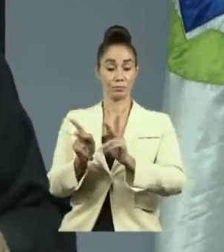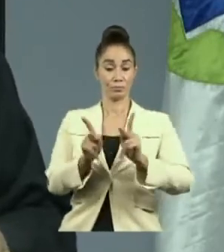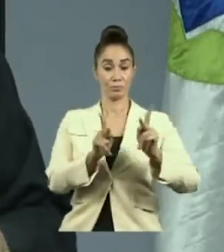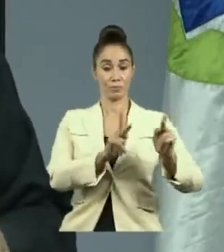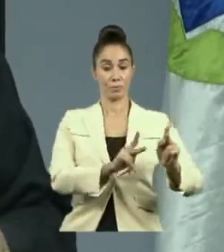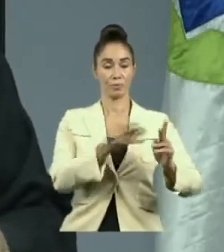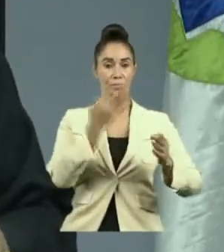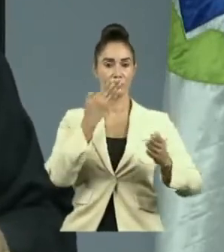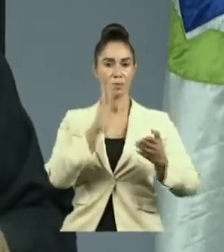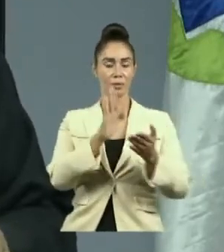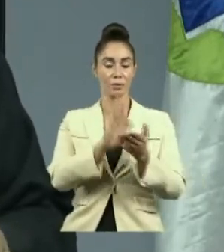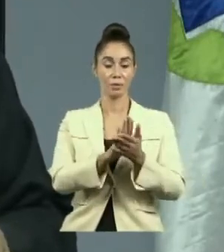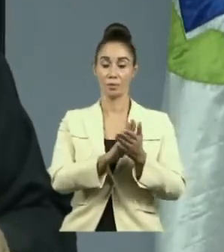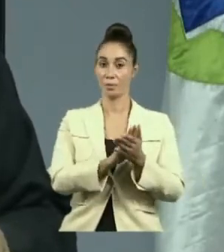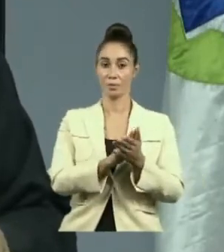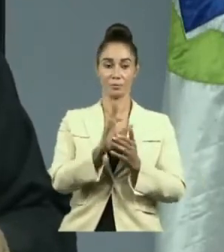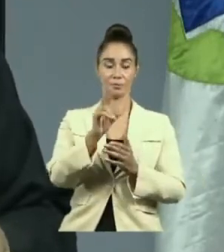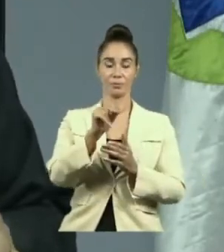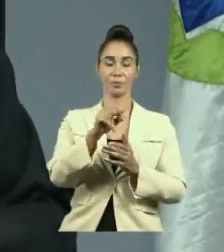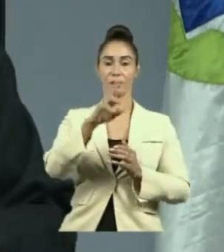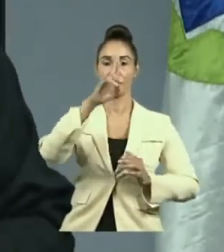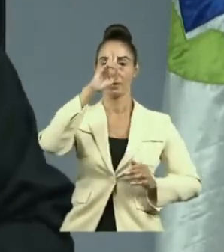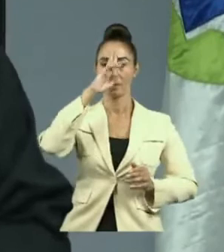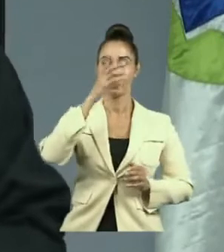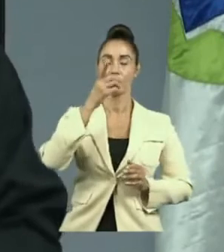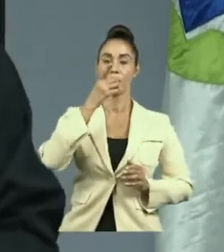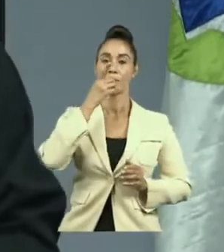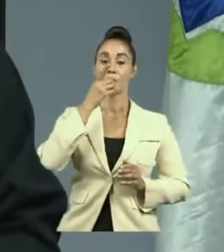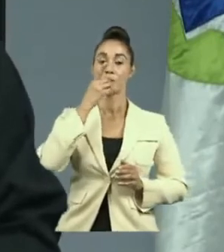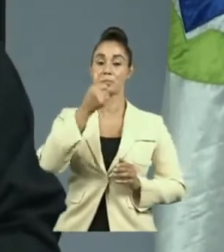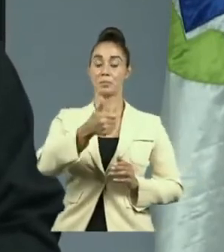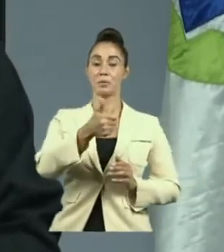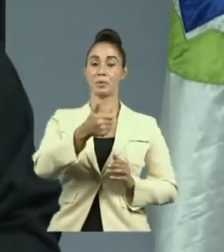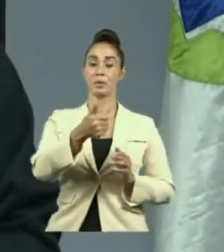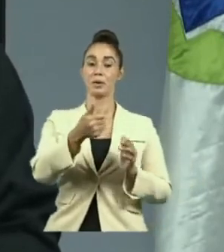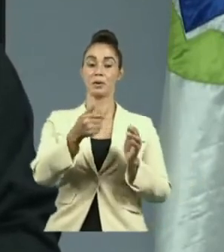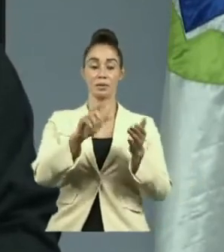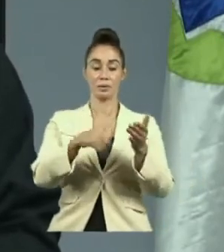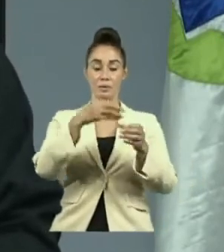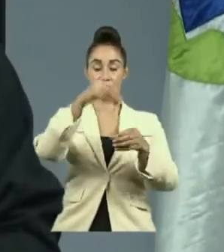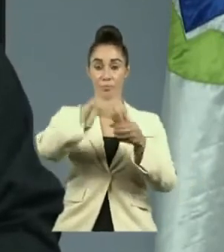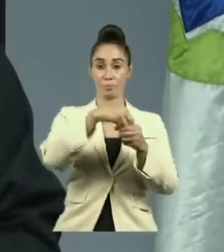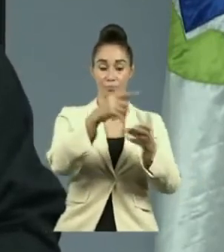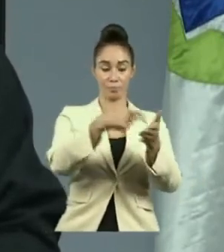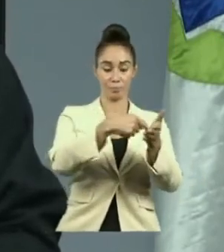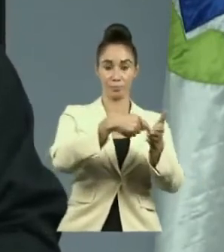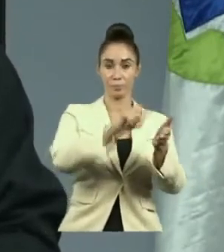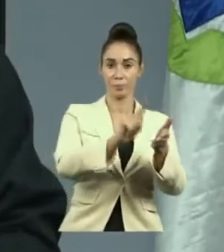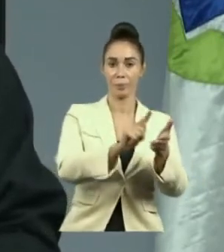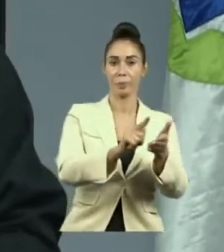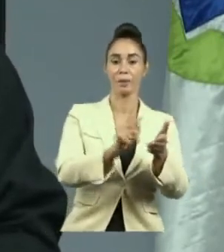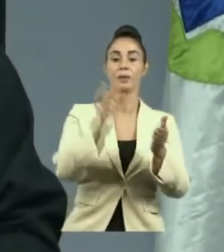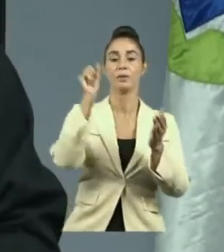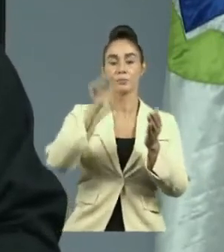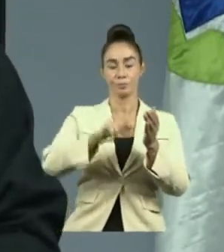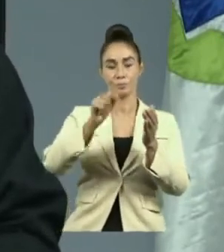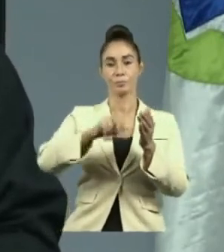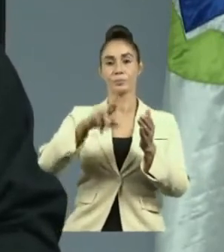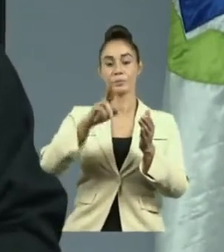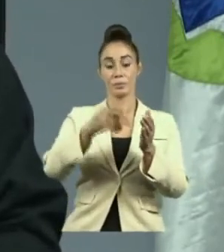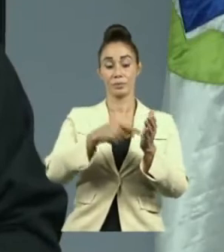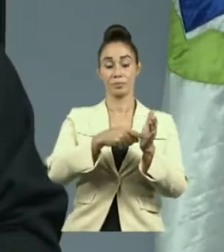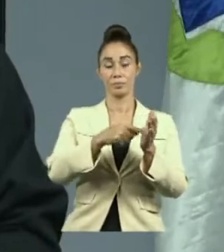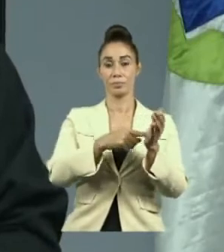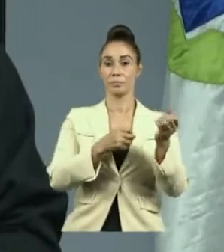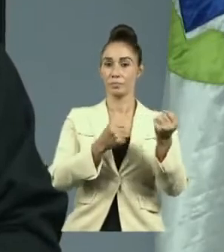accionar la república dominicana y ya está en los indicadores internacionales si has respondido adecuadamente